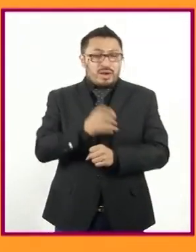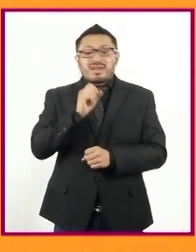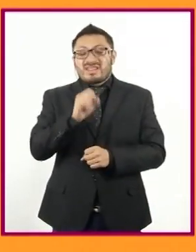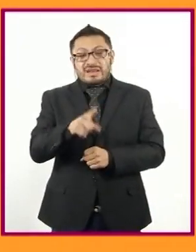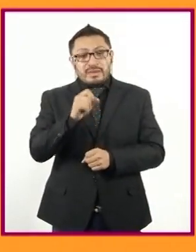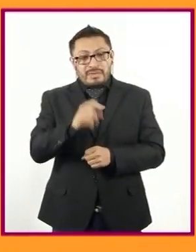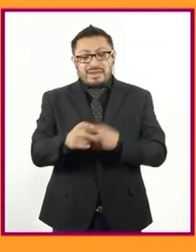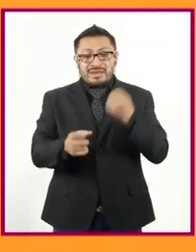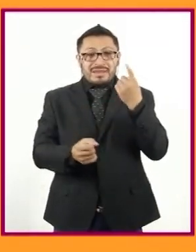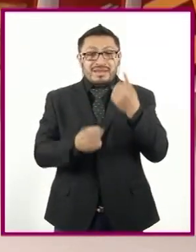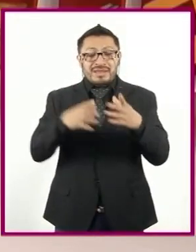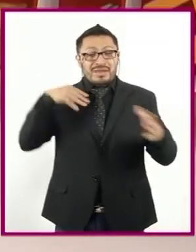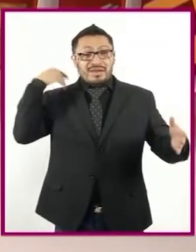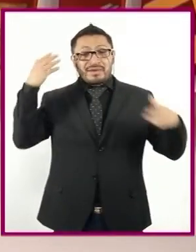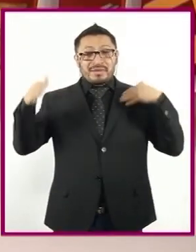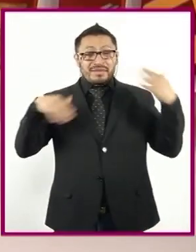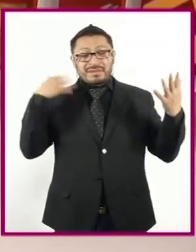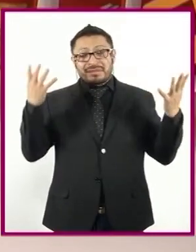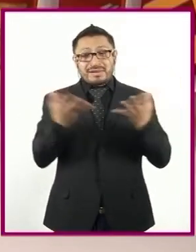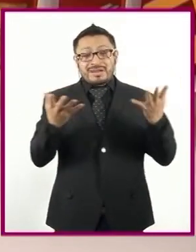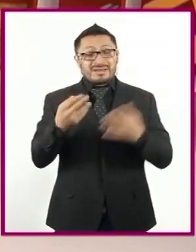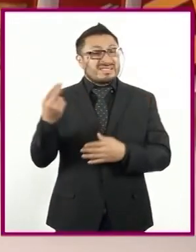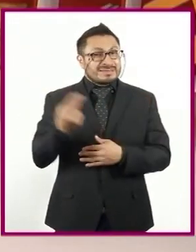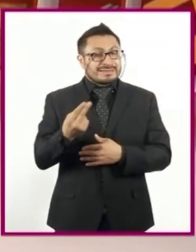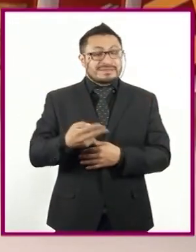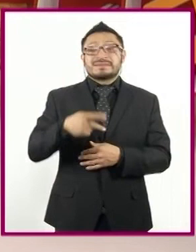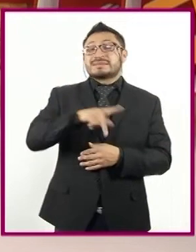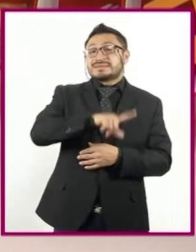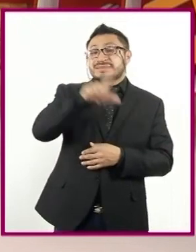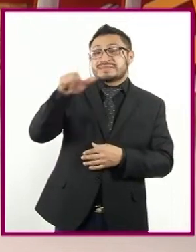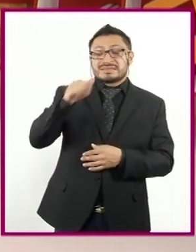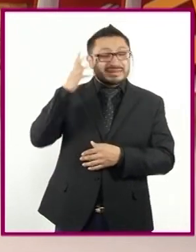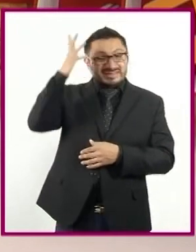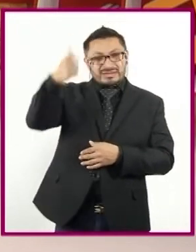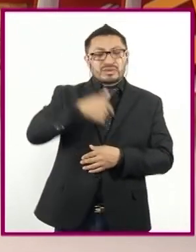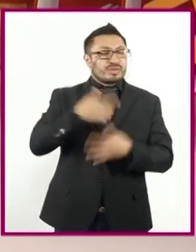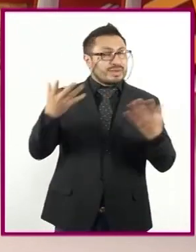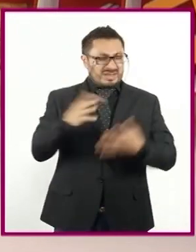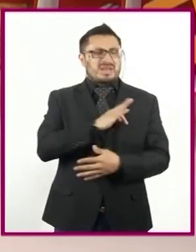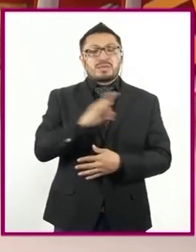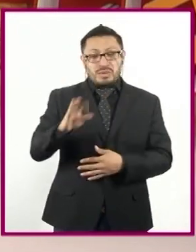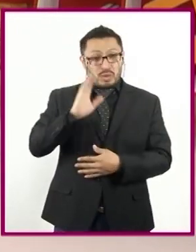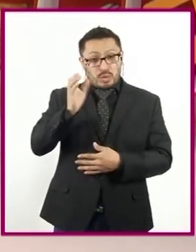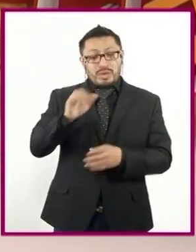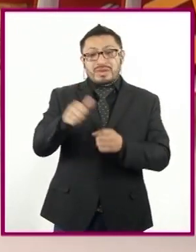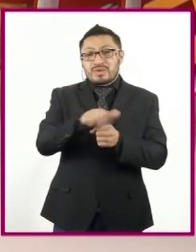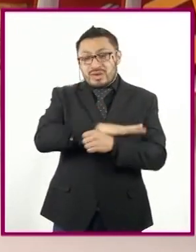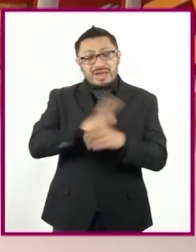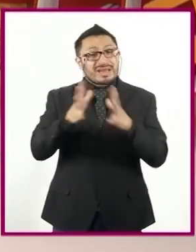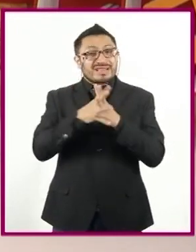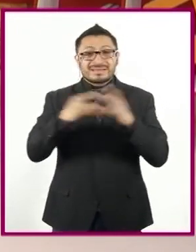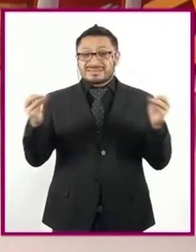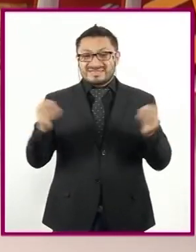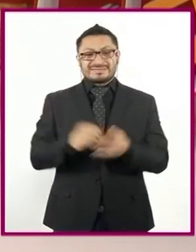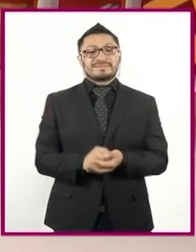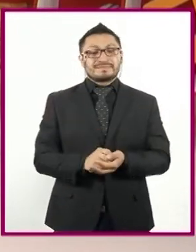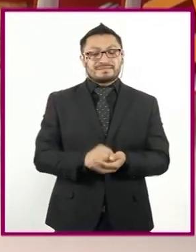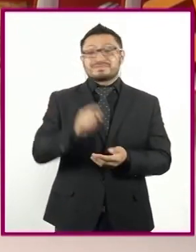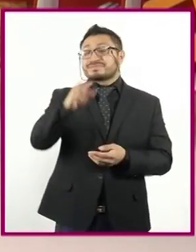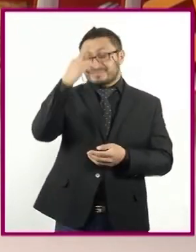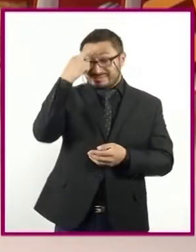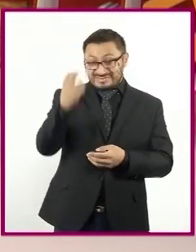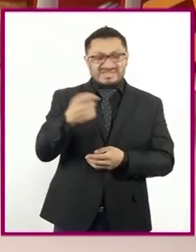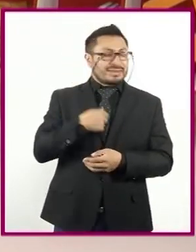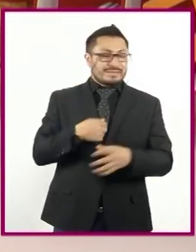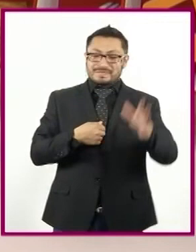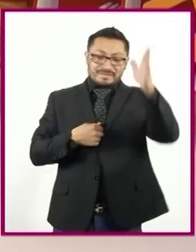algunos paseos que necesito hacer y que ya podré realizarlos cuando esta pandemia termine. Aquí Tienes toda la razón, yo